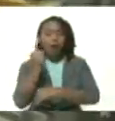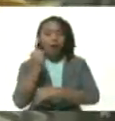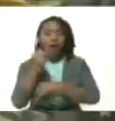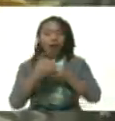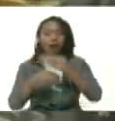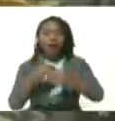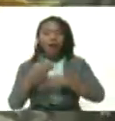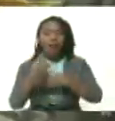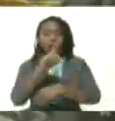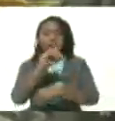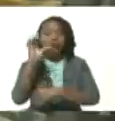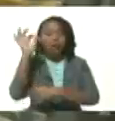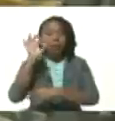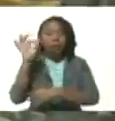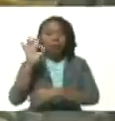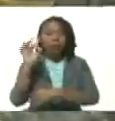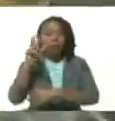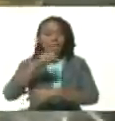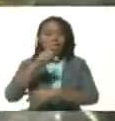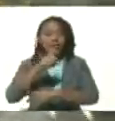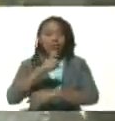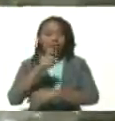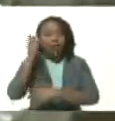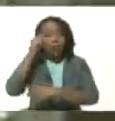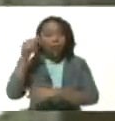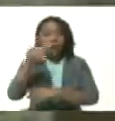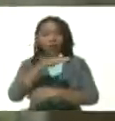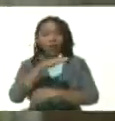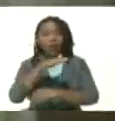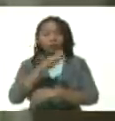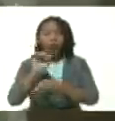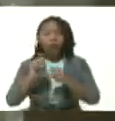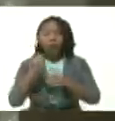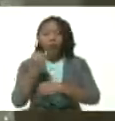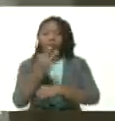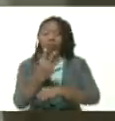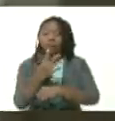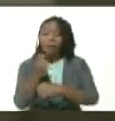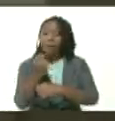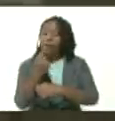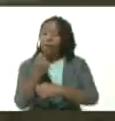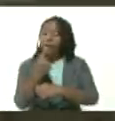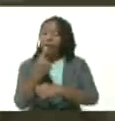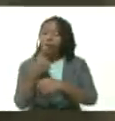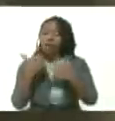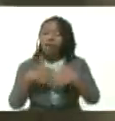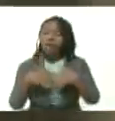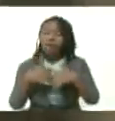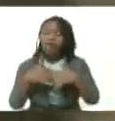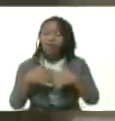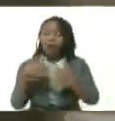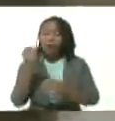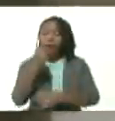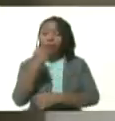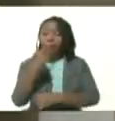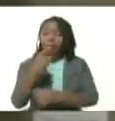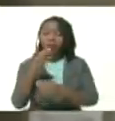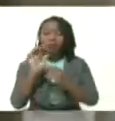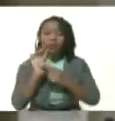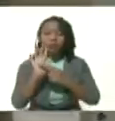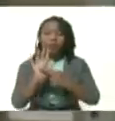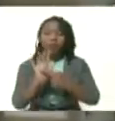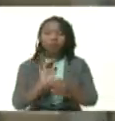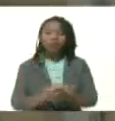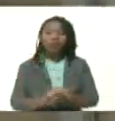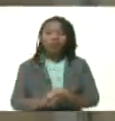al 100% las necesidades de nuestro pueblo en cuanto a medicamentos y fabricación de medicamentos se refiere. En